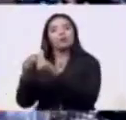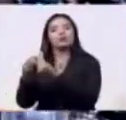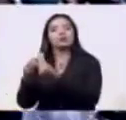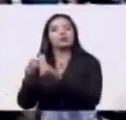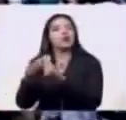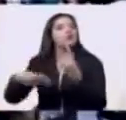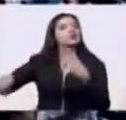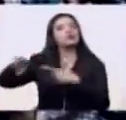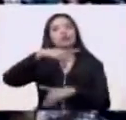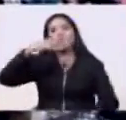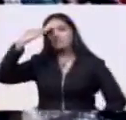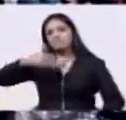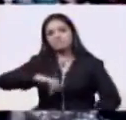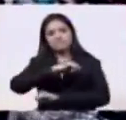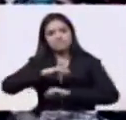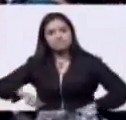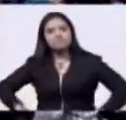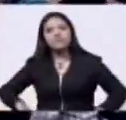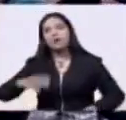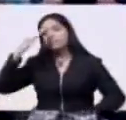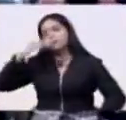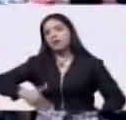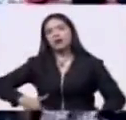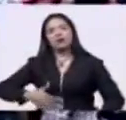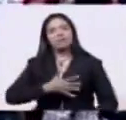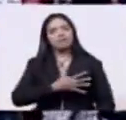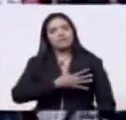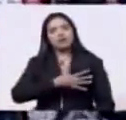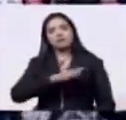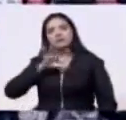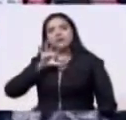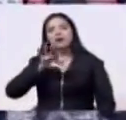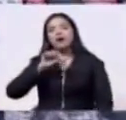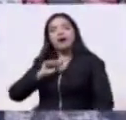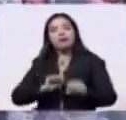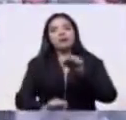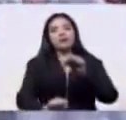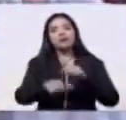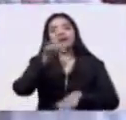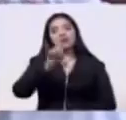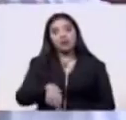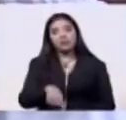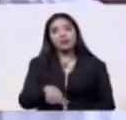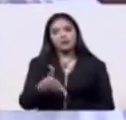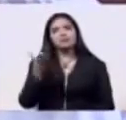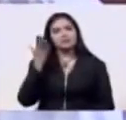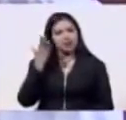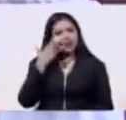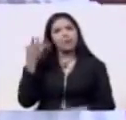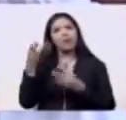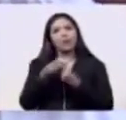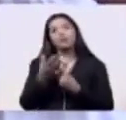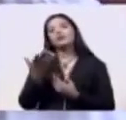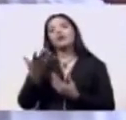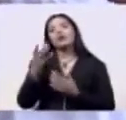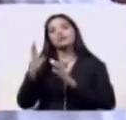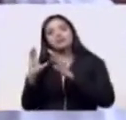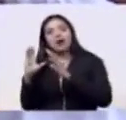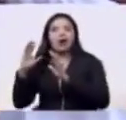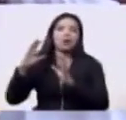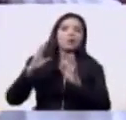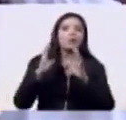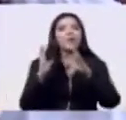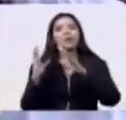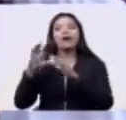fuerzas armadas, a nuestros militares, patriotas, a defender también, como lo sabemos, con nuestro San Juan, con nuestro canto,